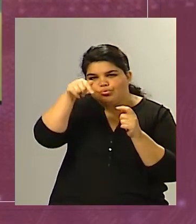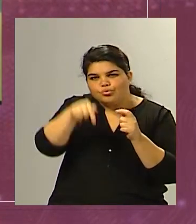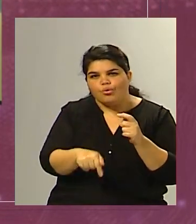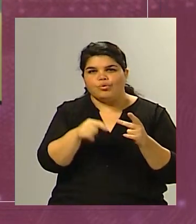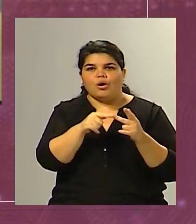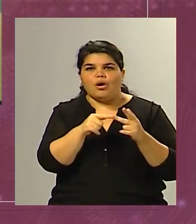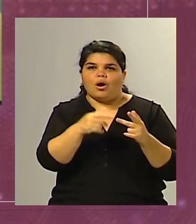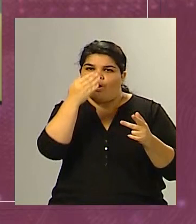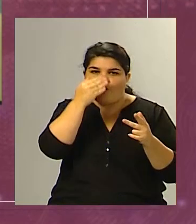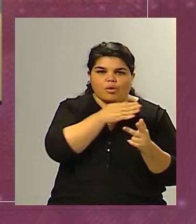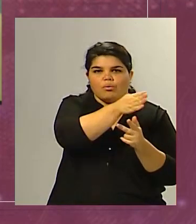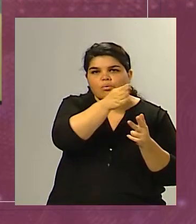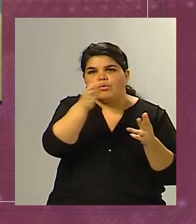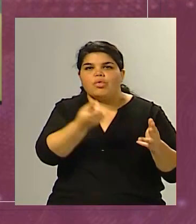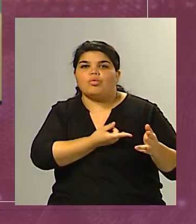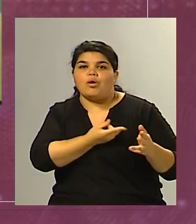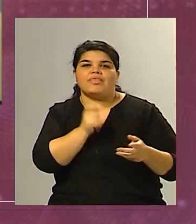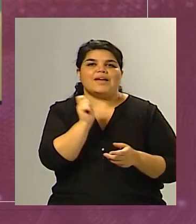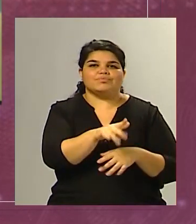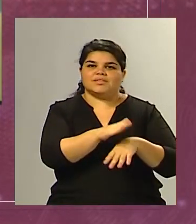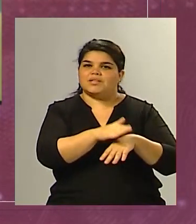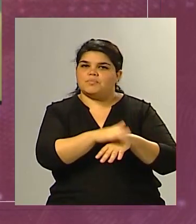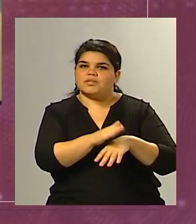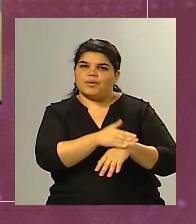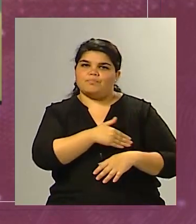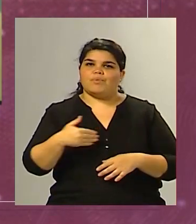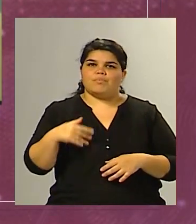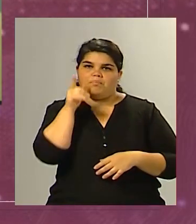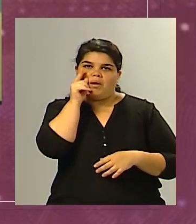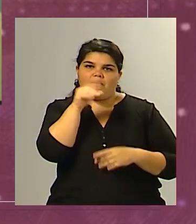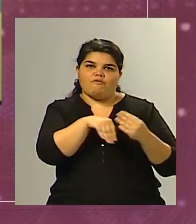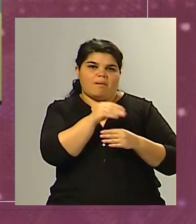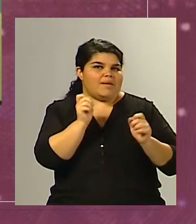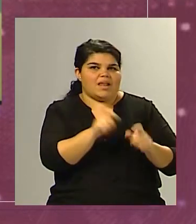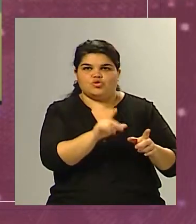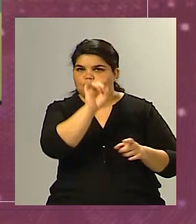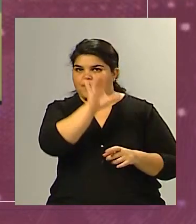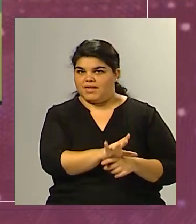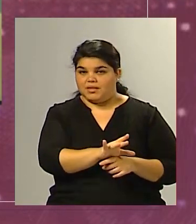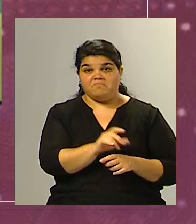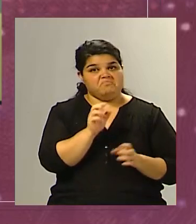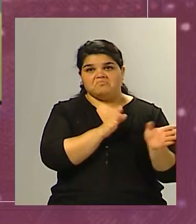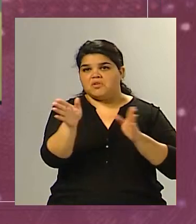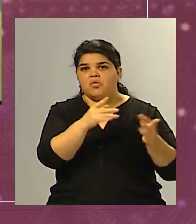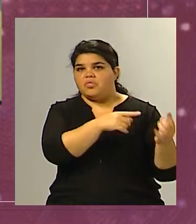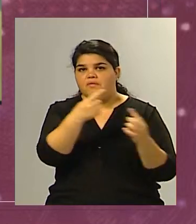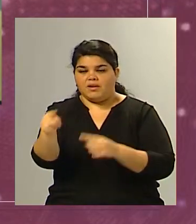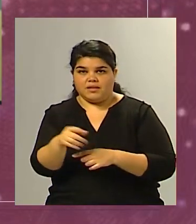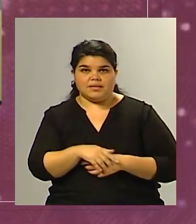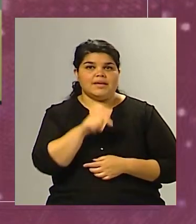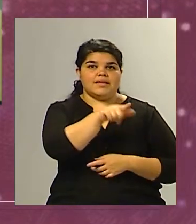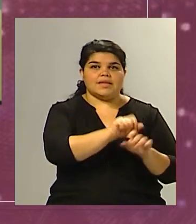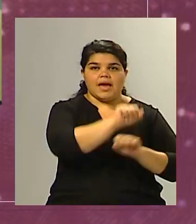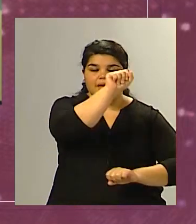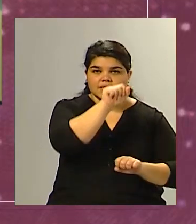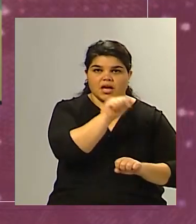papás y no con los directivos. Ah, bien. ¿Sí? Entonces son segmentos. Uno que es el que seguramente va a estar, el viaje de egresados, y el viaje educativo, que puede